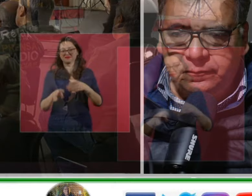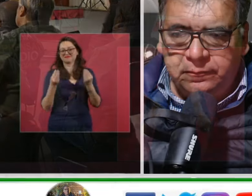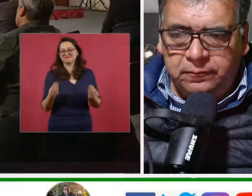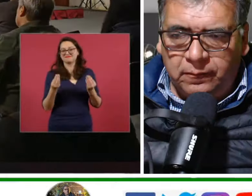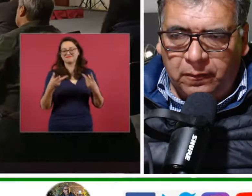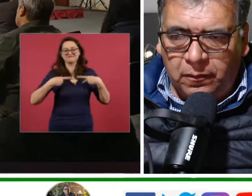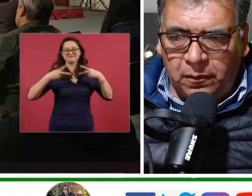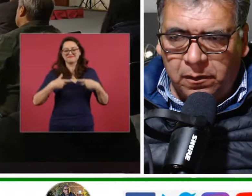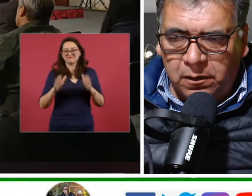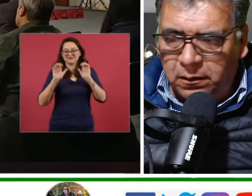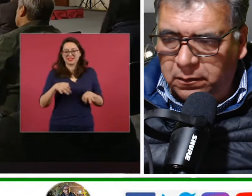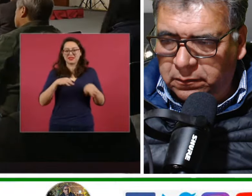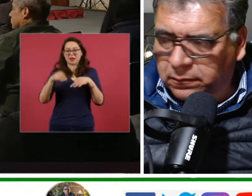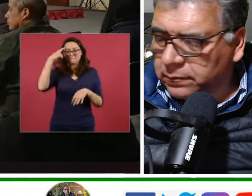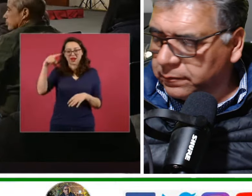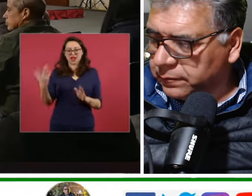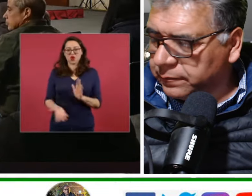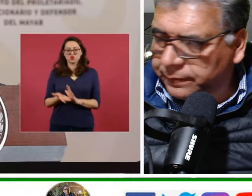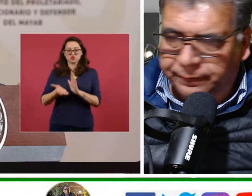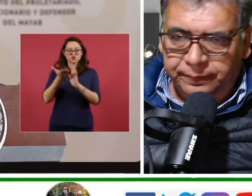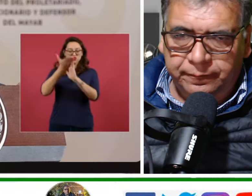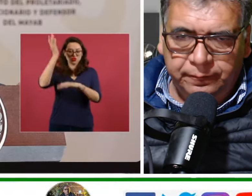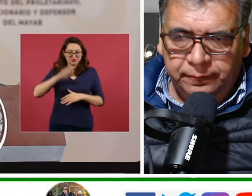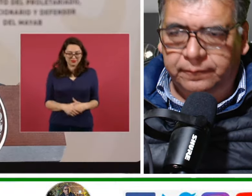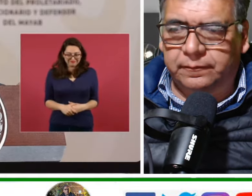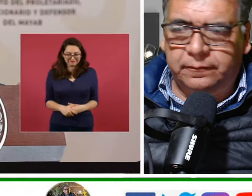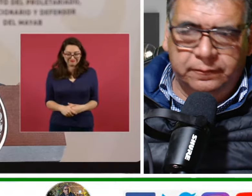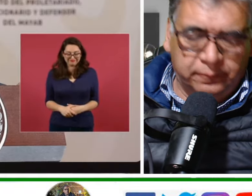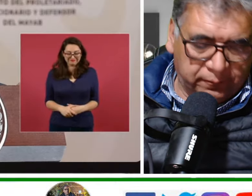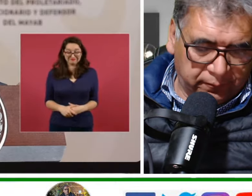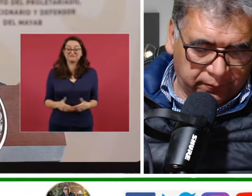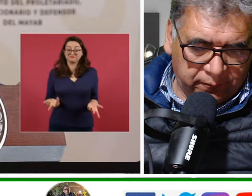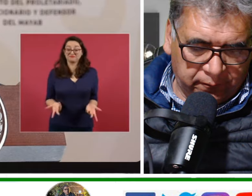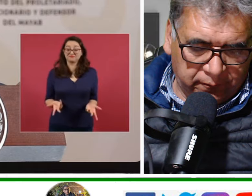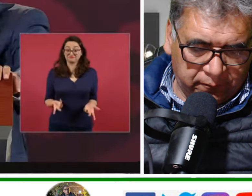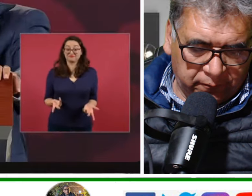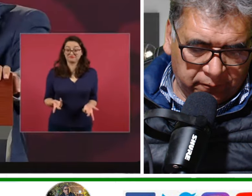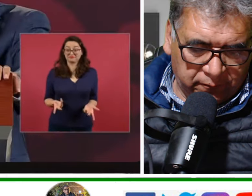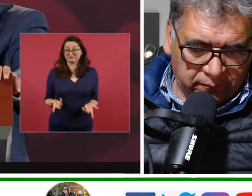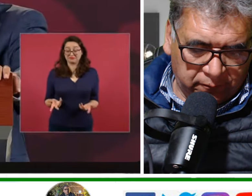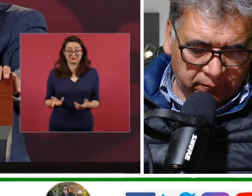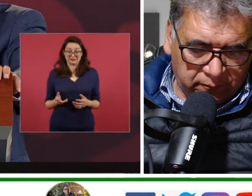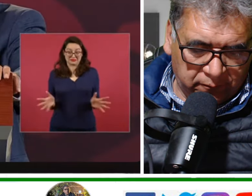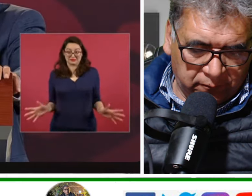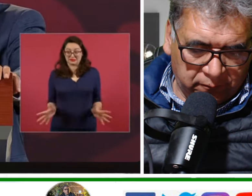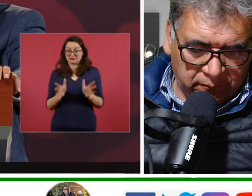en la industria de la construcción. O tiene un efecto multiplicador.